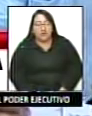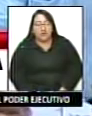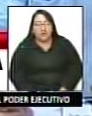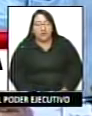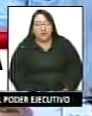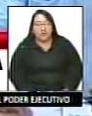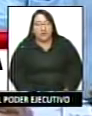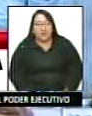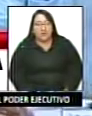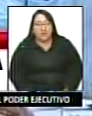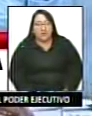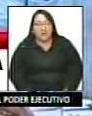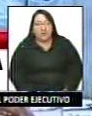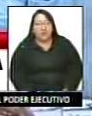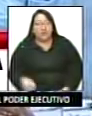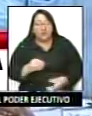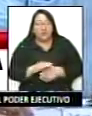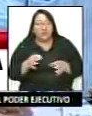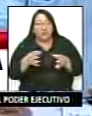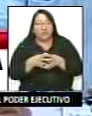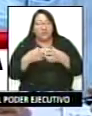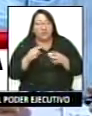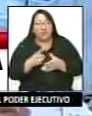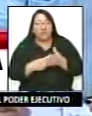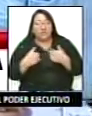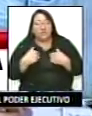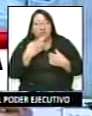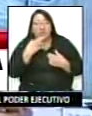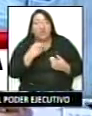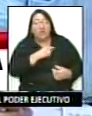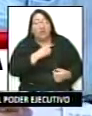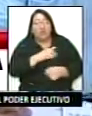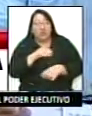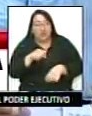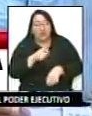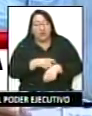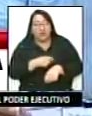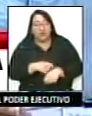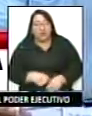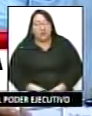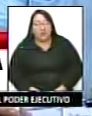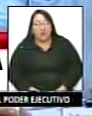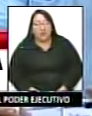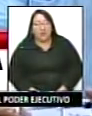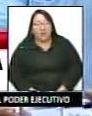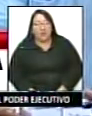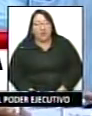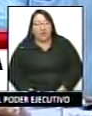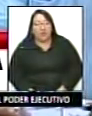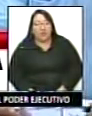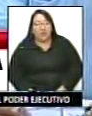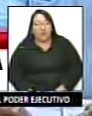llegamos con la ilusión de que parte del sector público, que es quien tiene el poder en realidad en este momento para poder